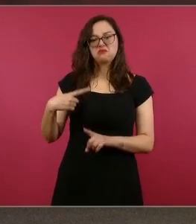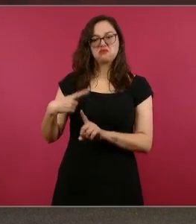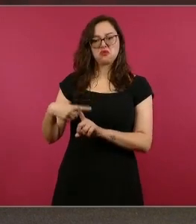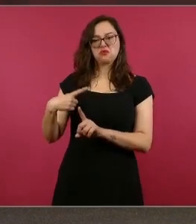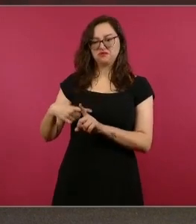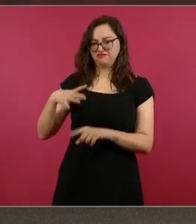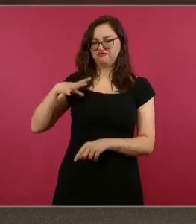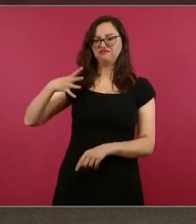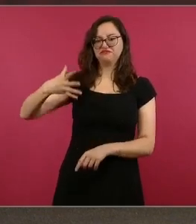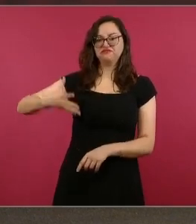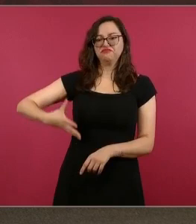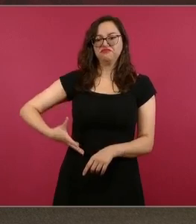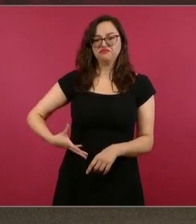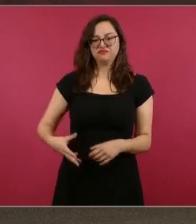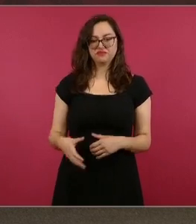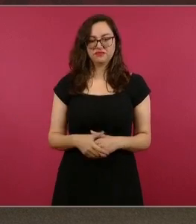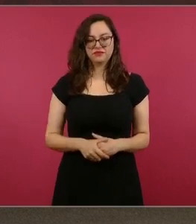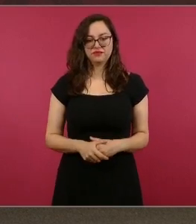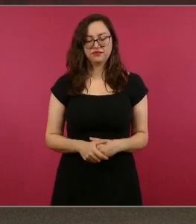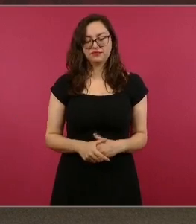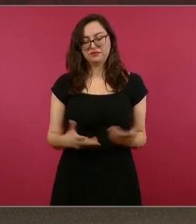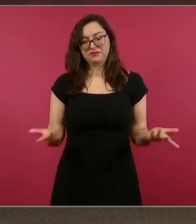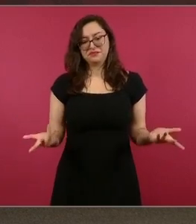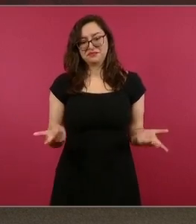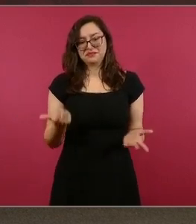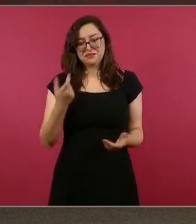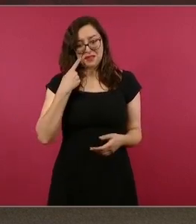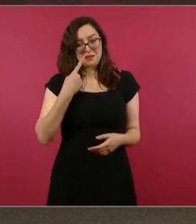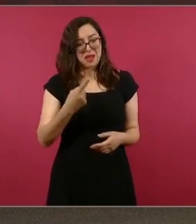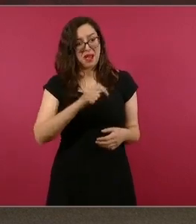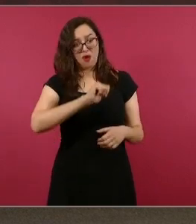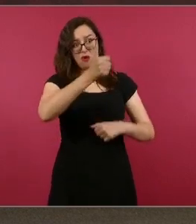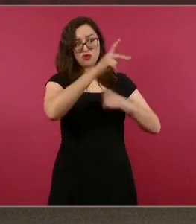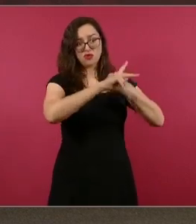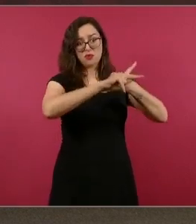Y con este costo, vean los costos.